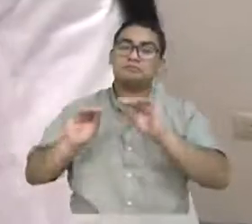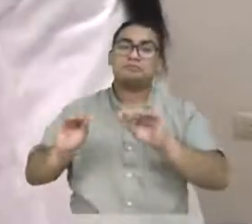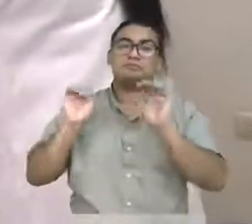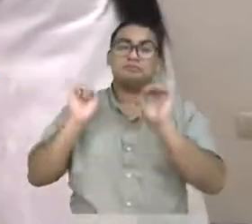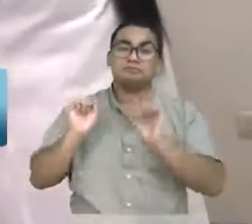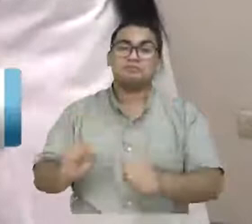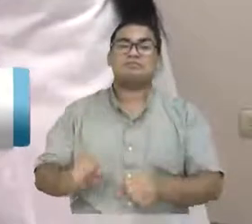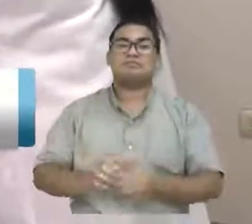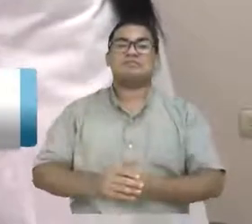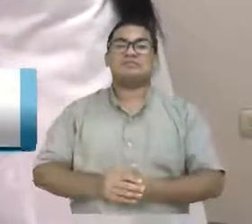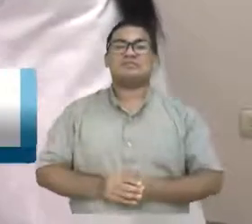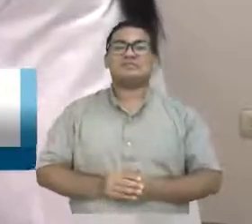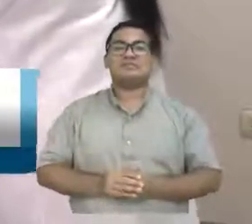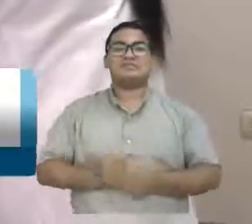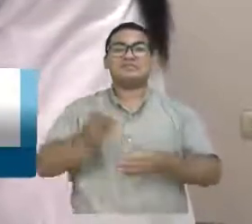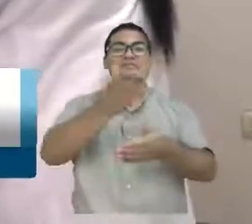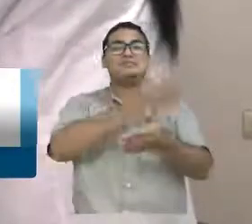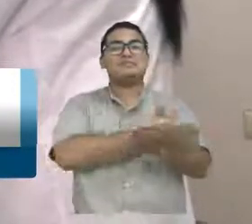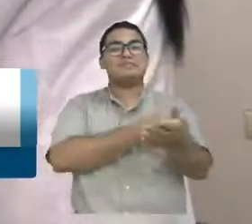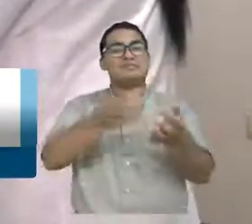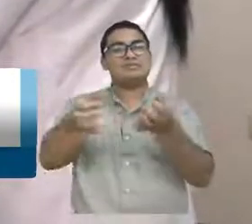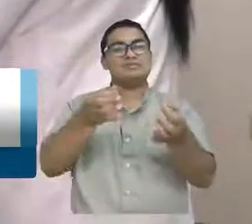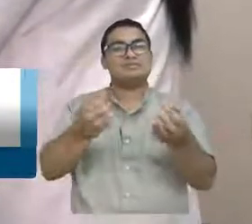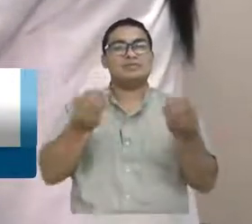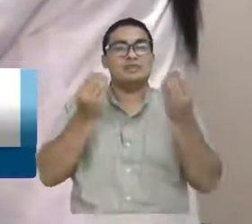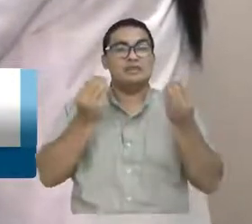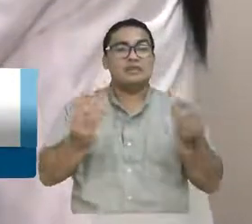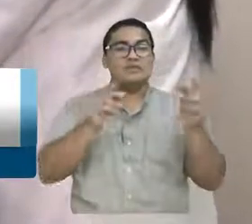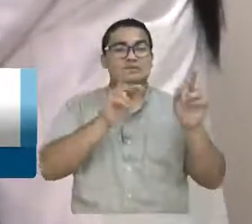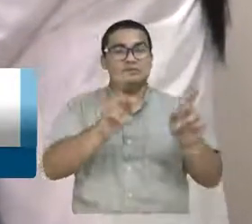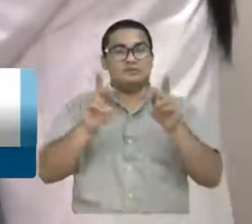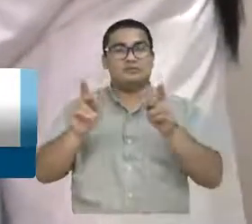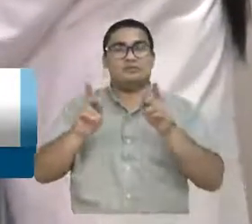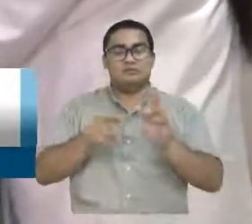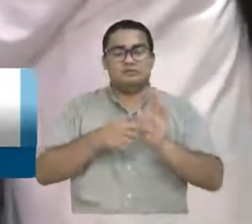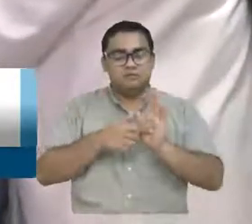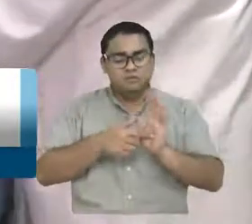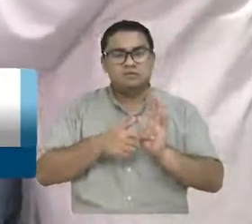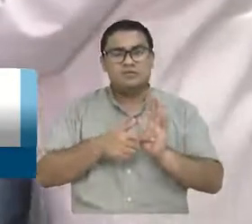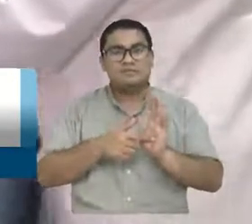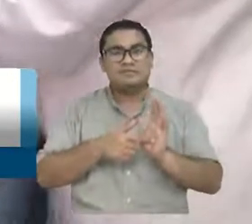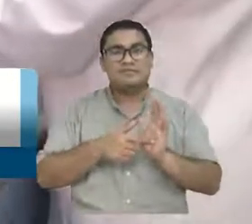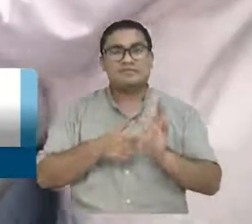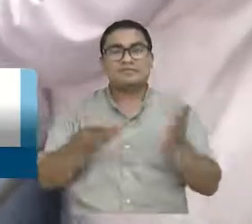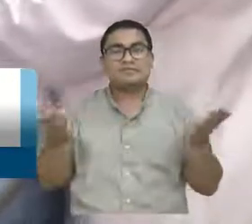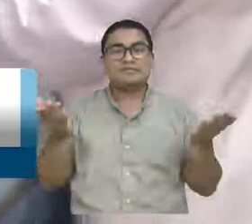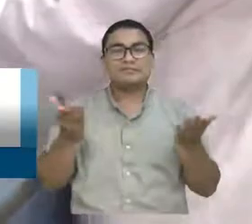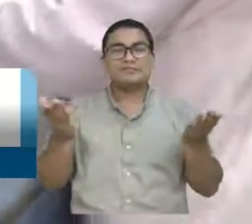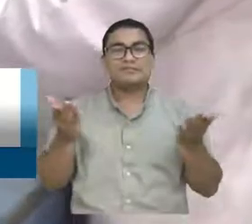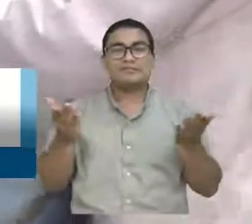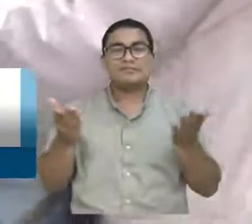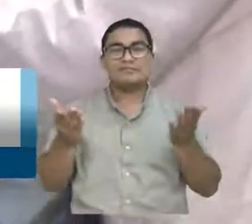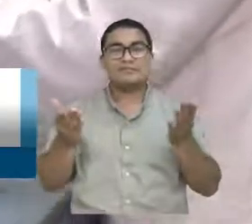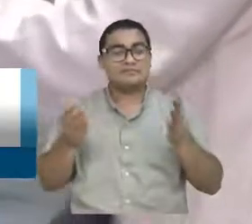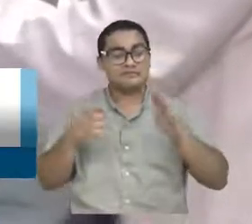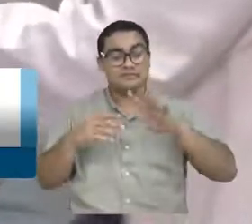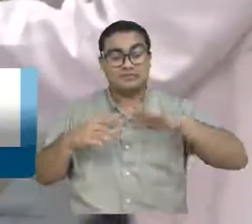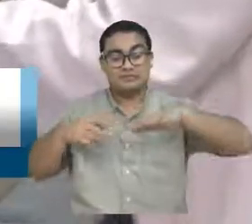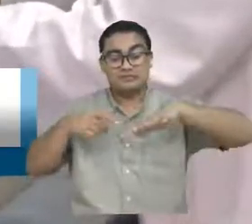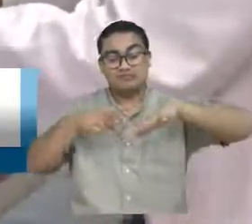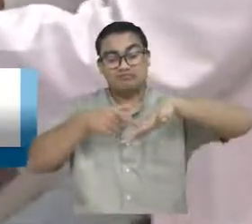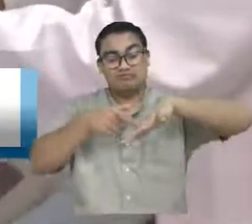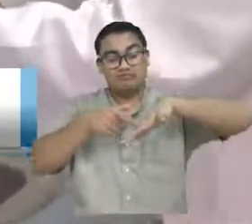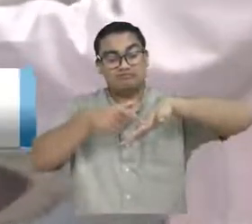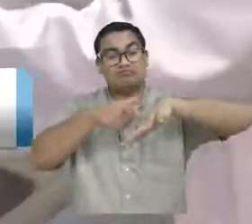esos pasos que usted nos acaba de explicar, hay muchas personas que obvian, por ejemplo, los ganchitos de las manos, de los dedos